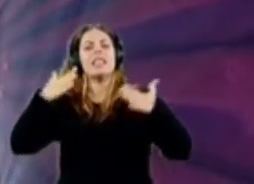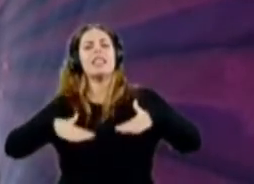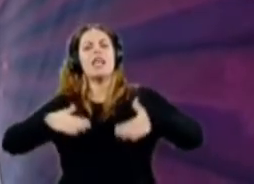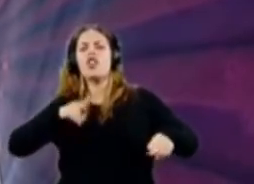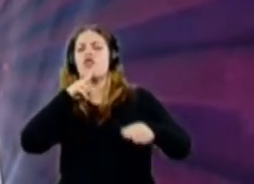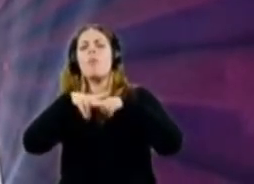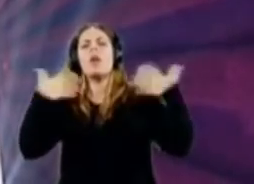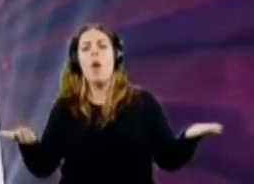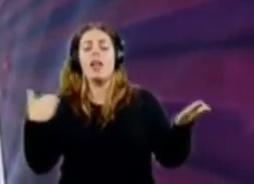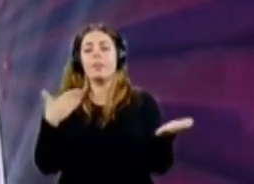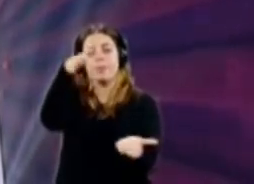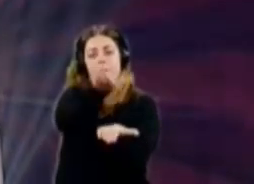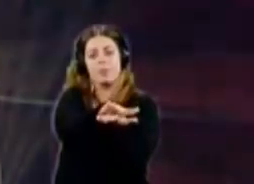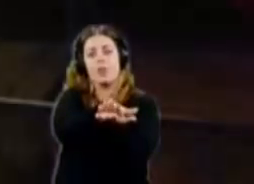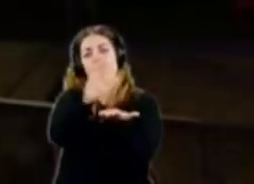Resurrección.